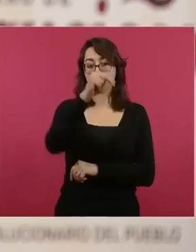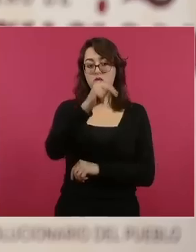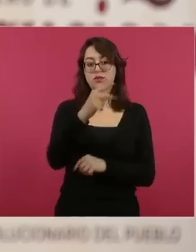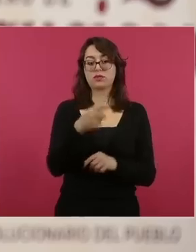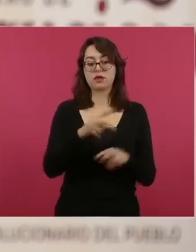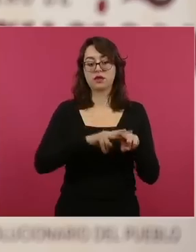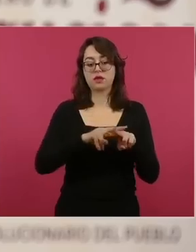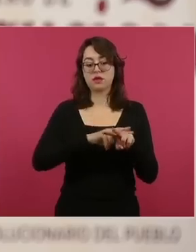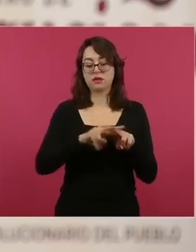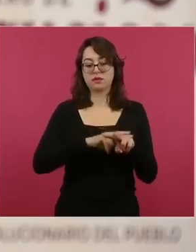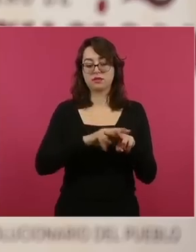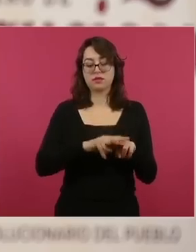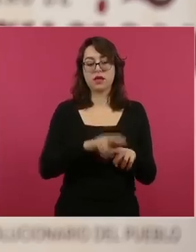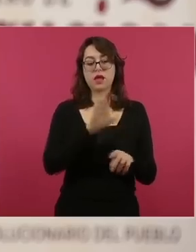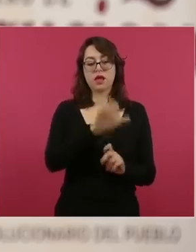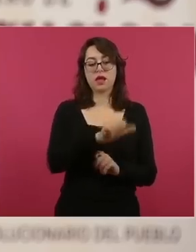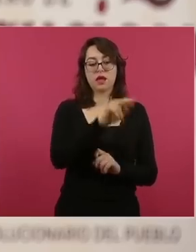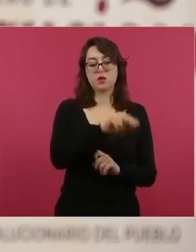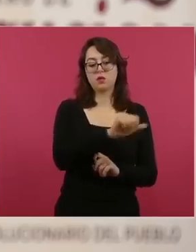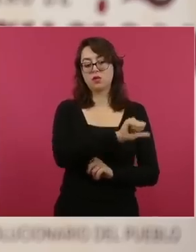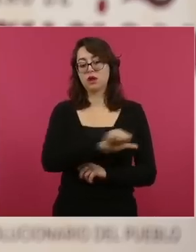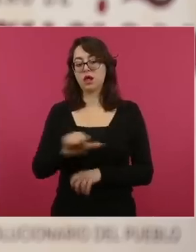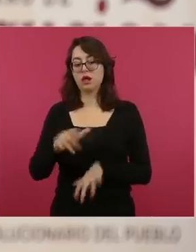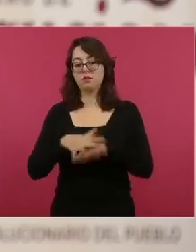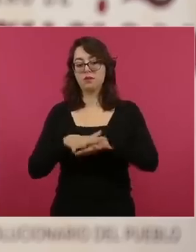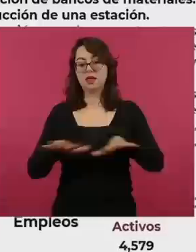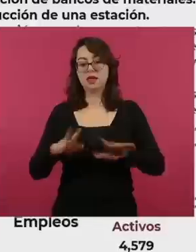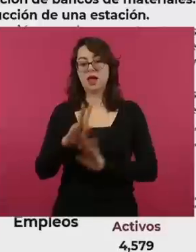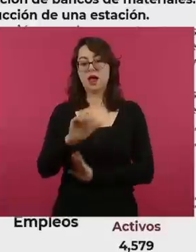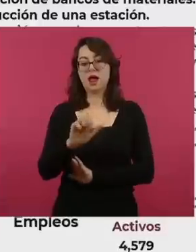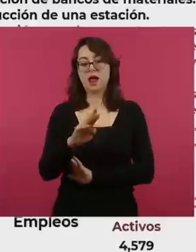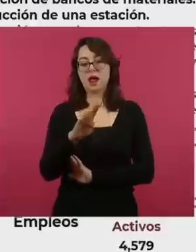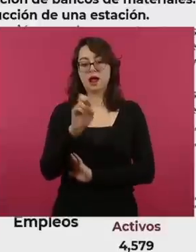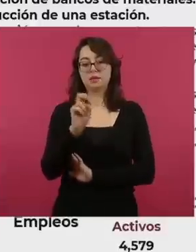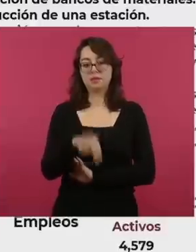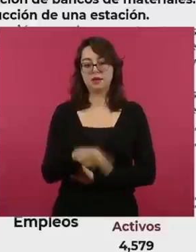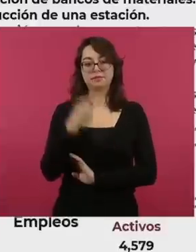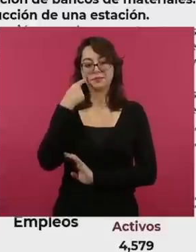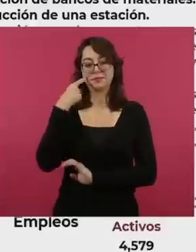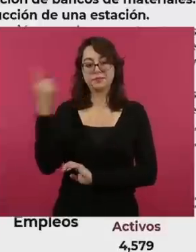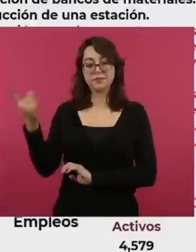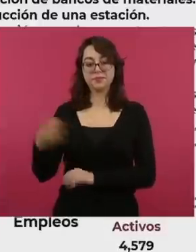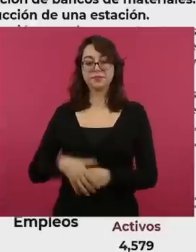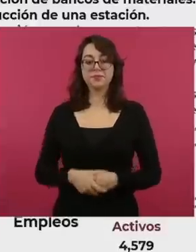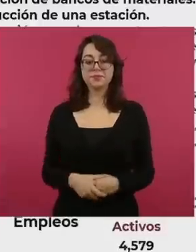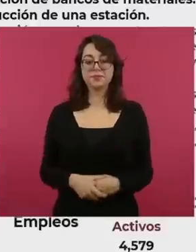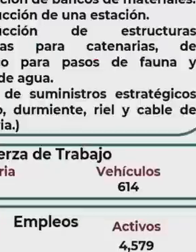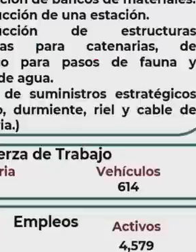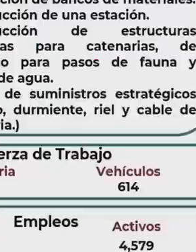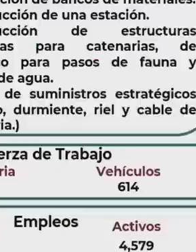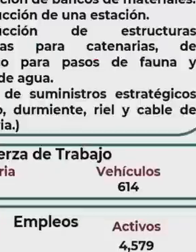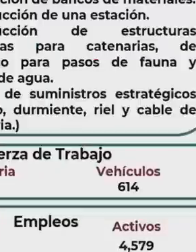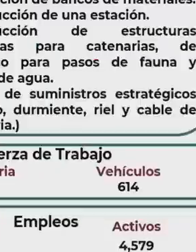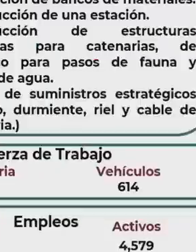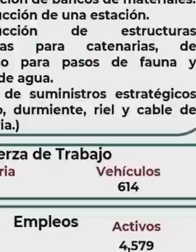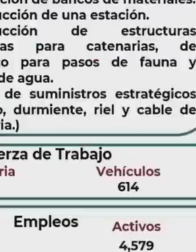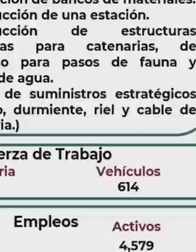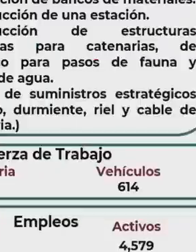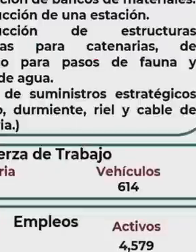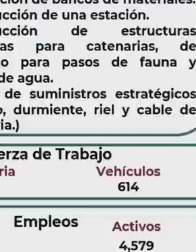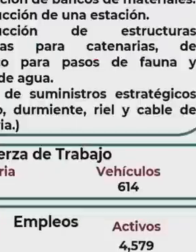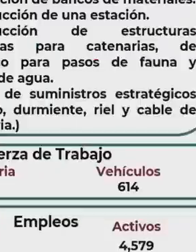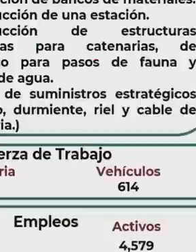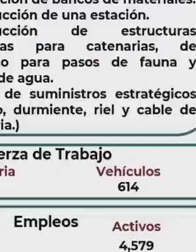este tramo va de Cancún a Playa del Carmen. Son 43.3 kilómetros de vía doble electrificada